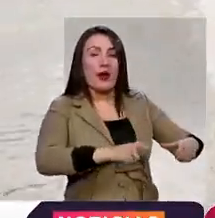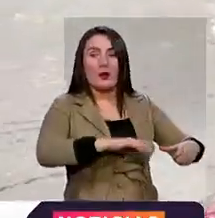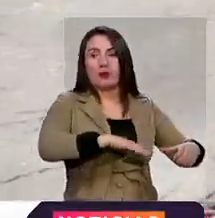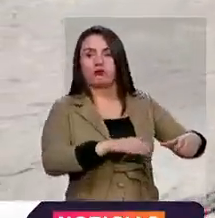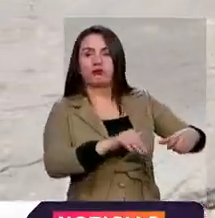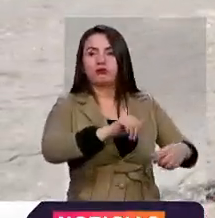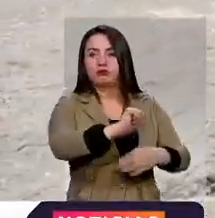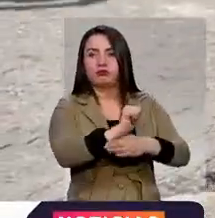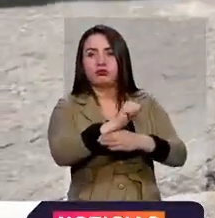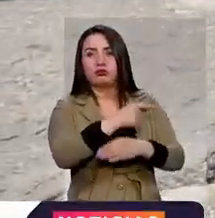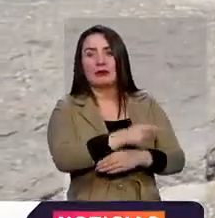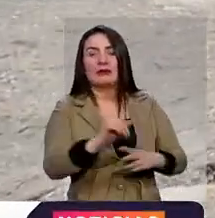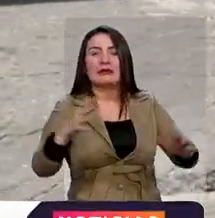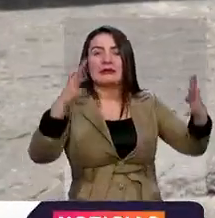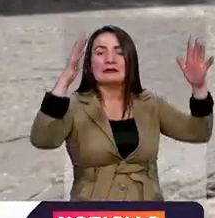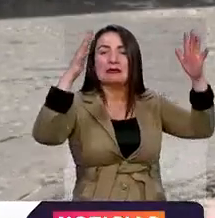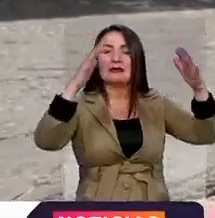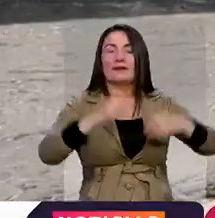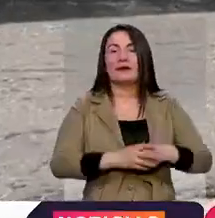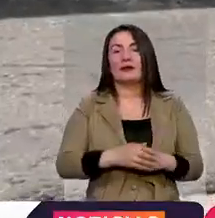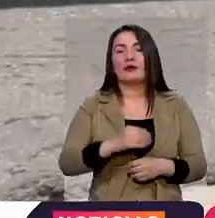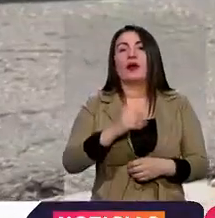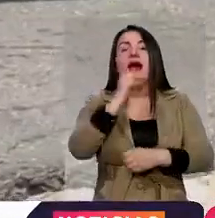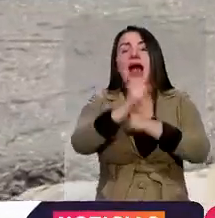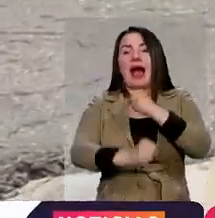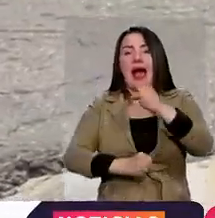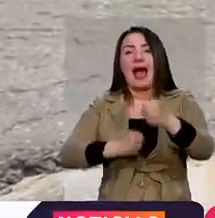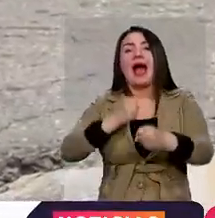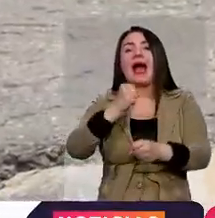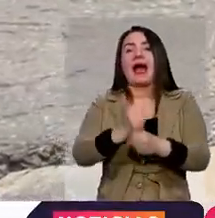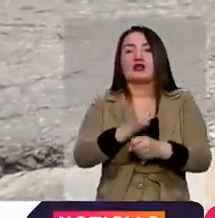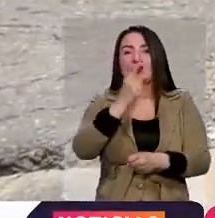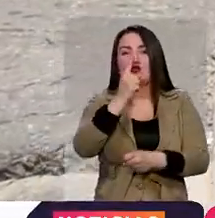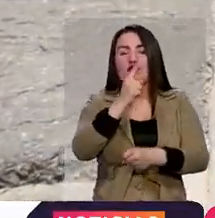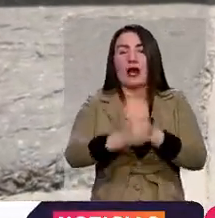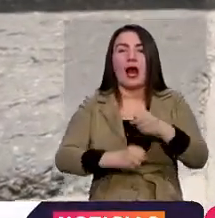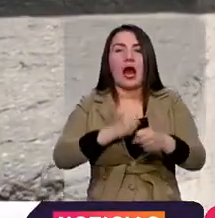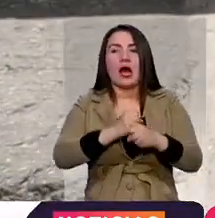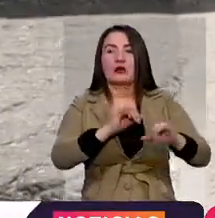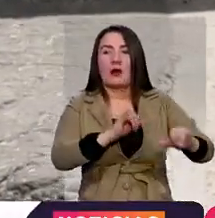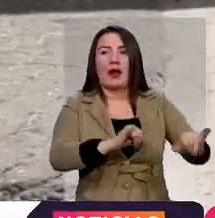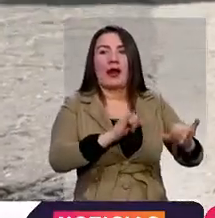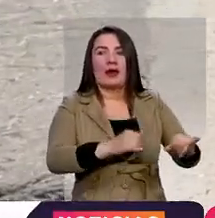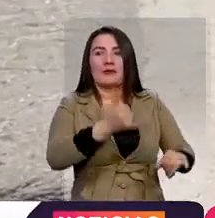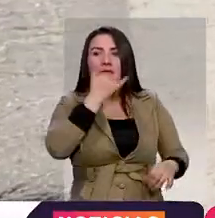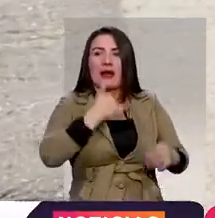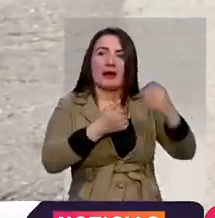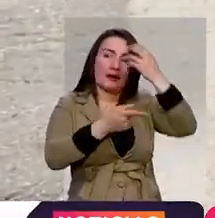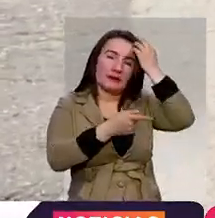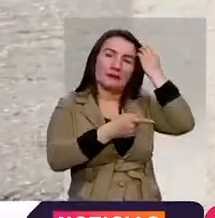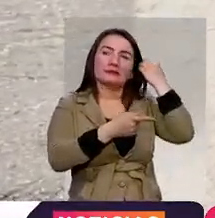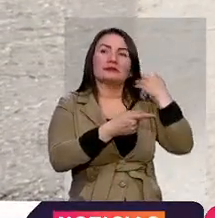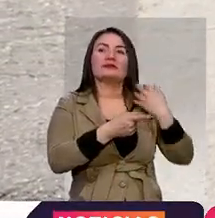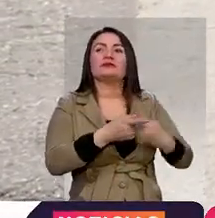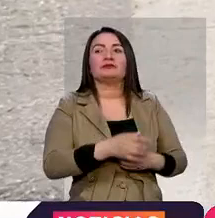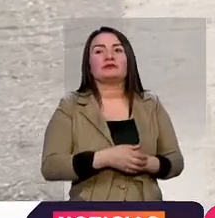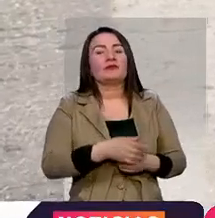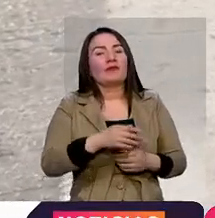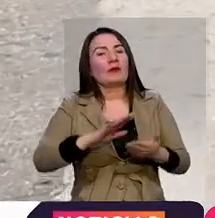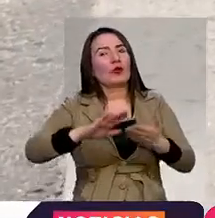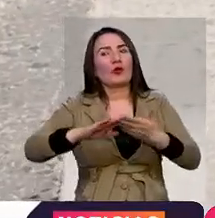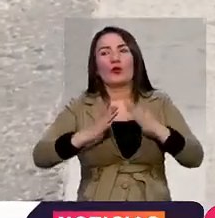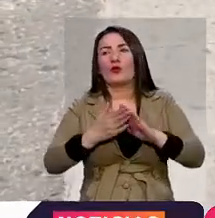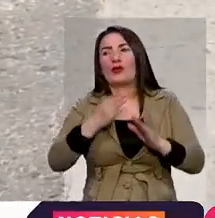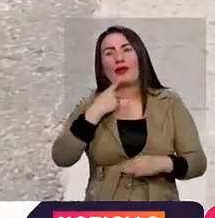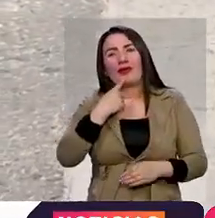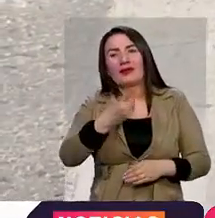semana le van a celebrar a este hueco el aniversario, pues completará un año de estar en mal estado esta vía. Y es que la comunidad